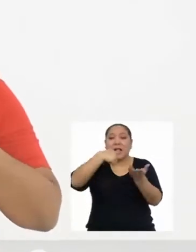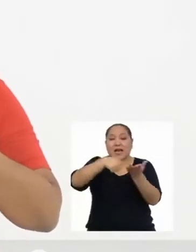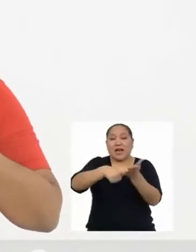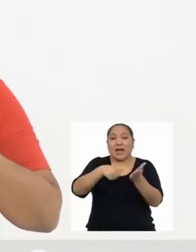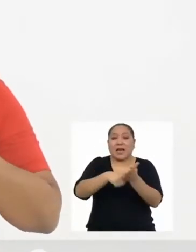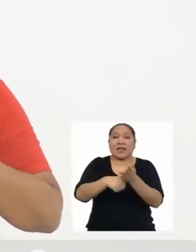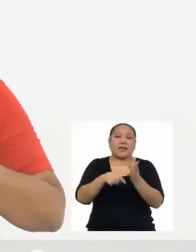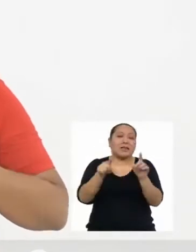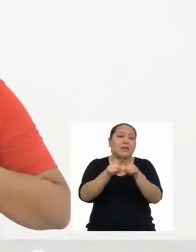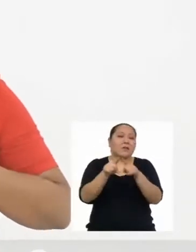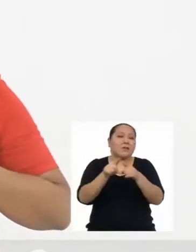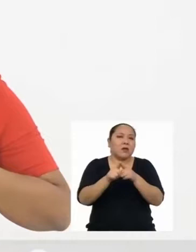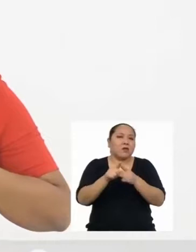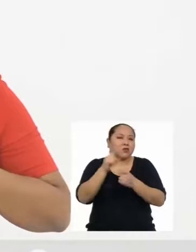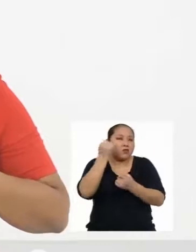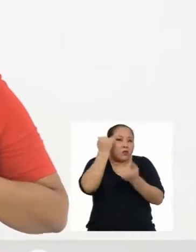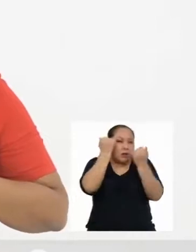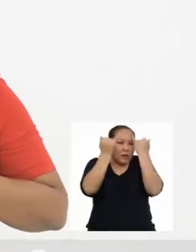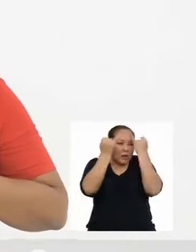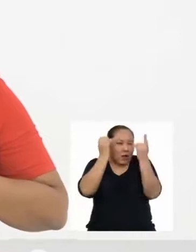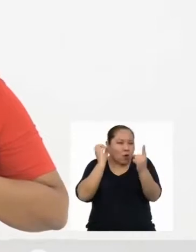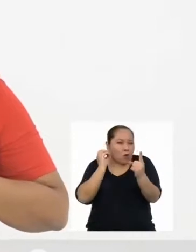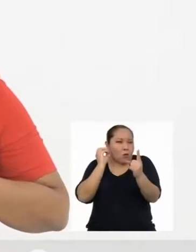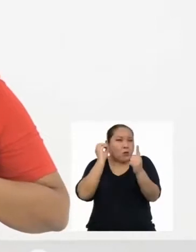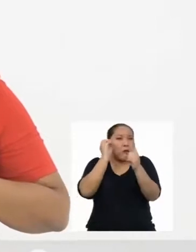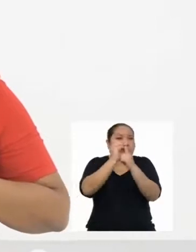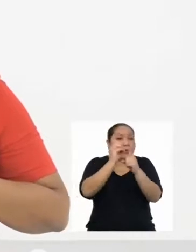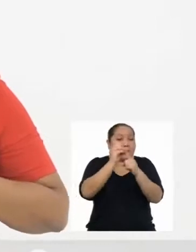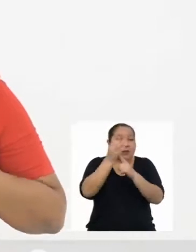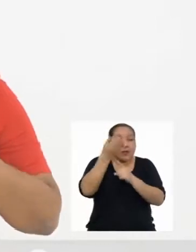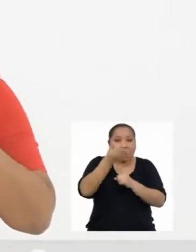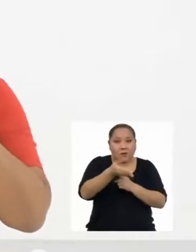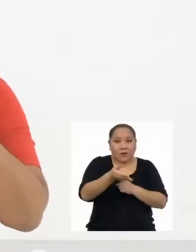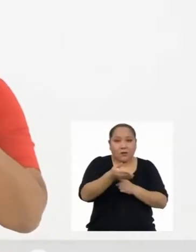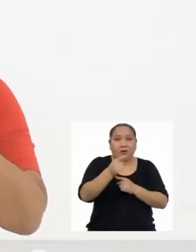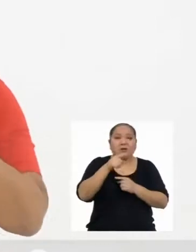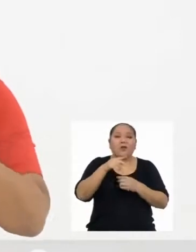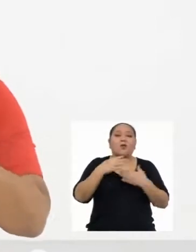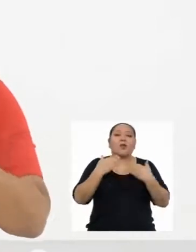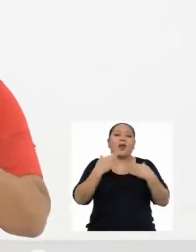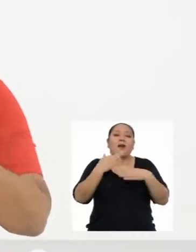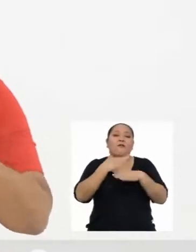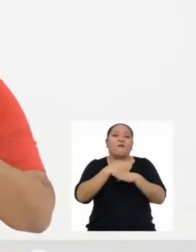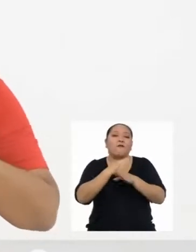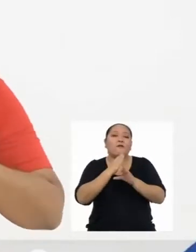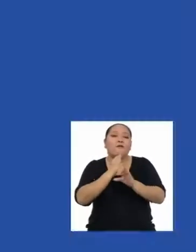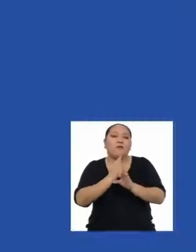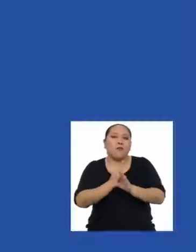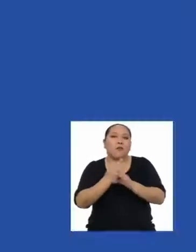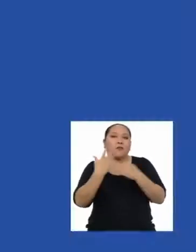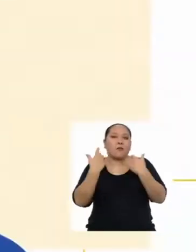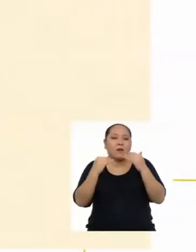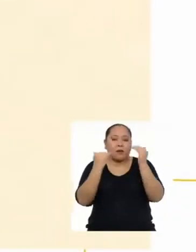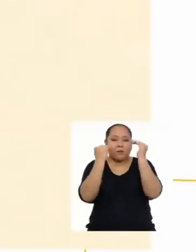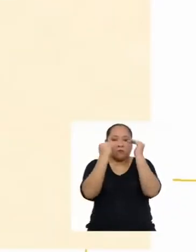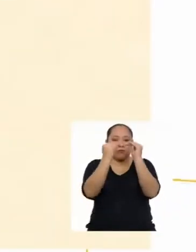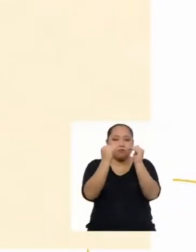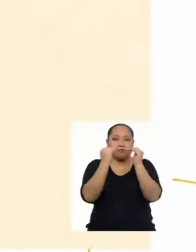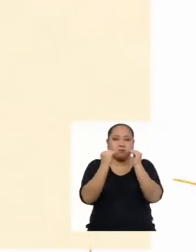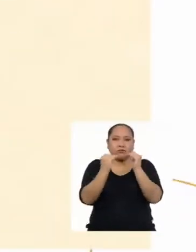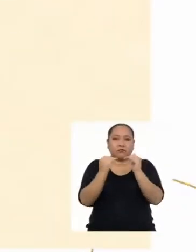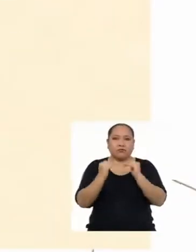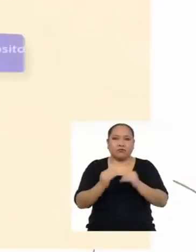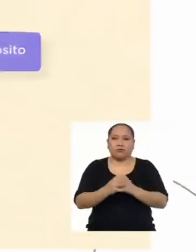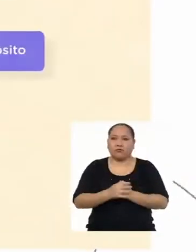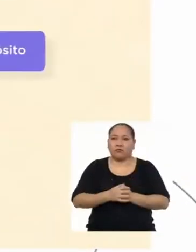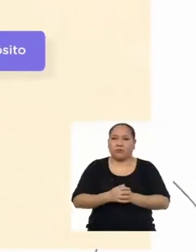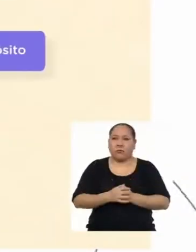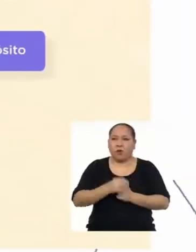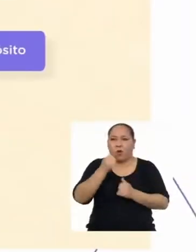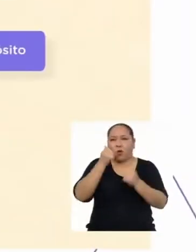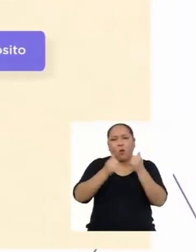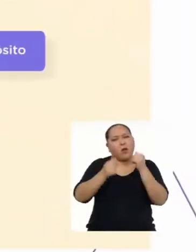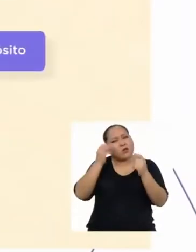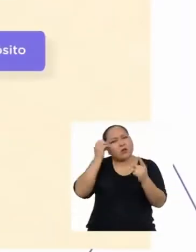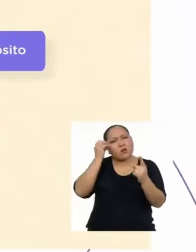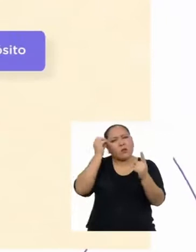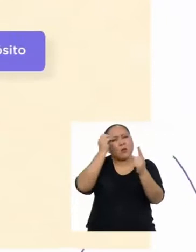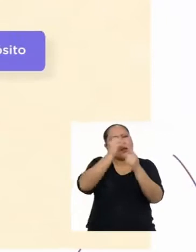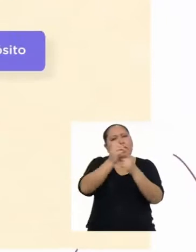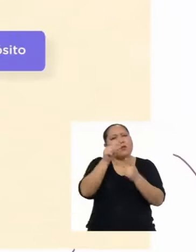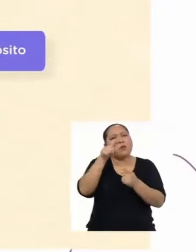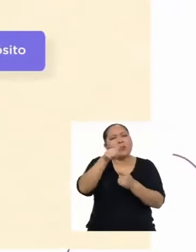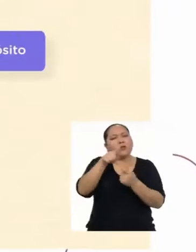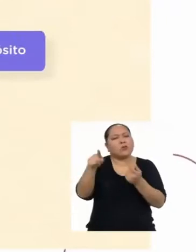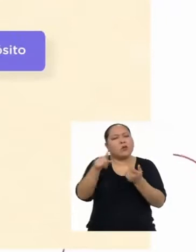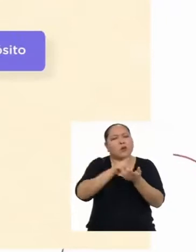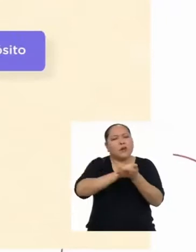su intención o propósito, tiene una estructura ya definida. ¿Con qué propósito voy a escribir mi